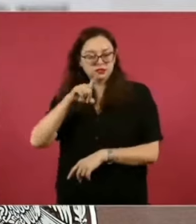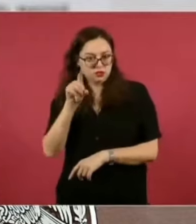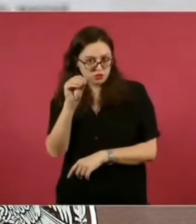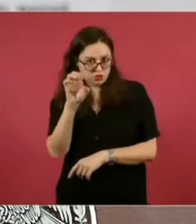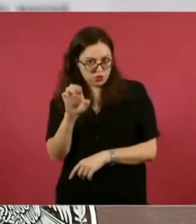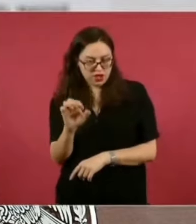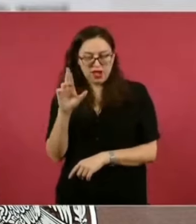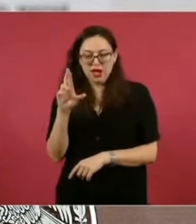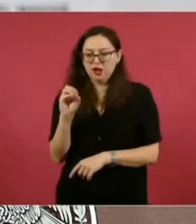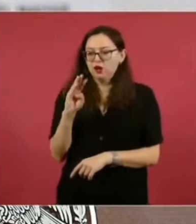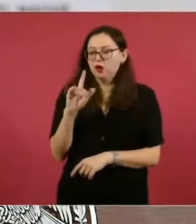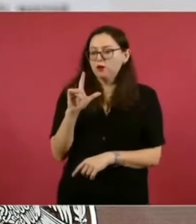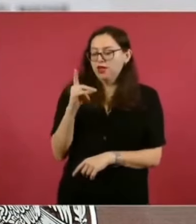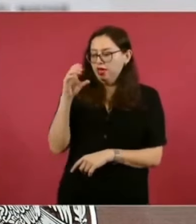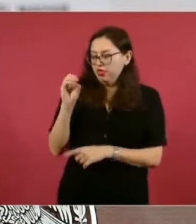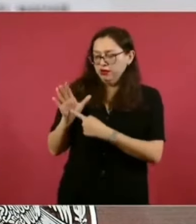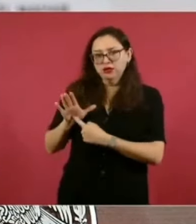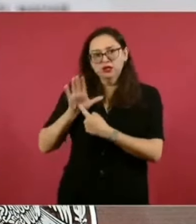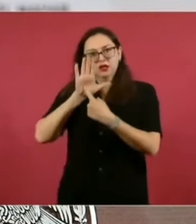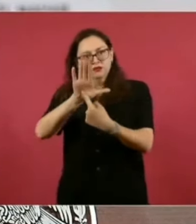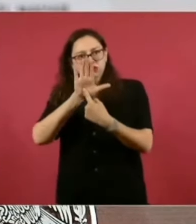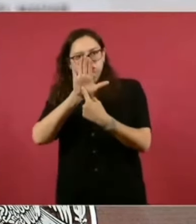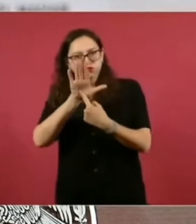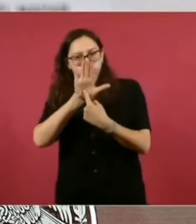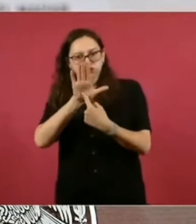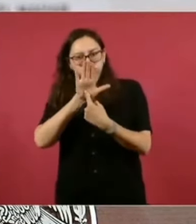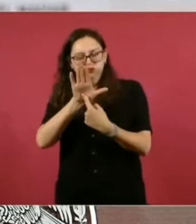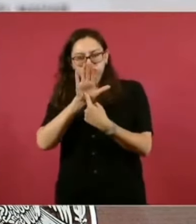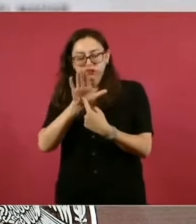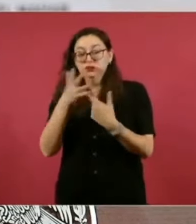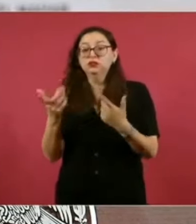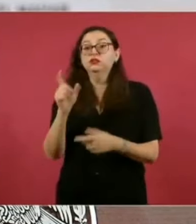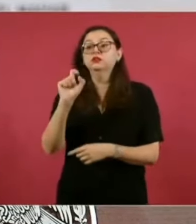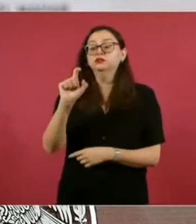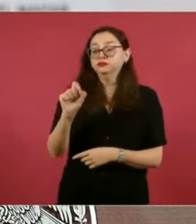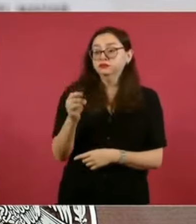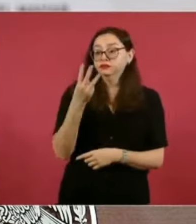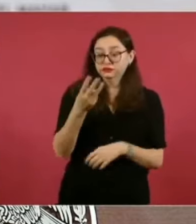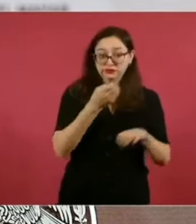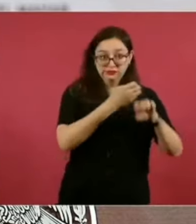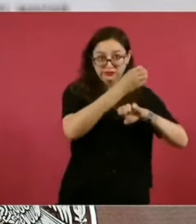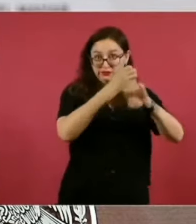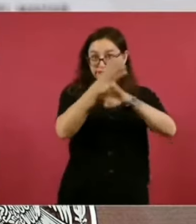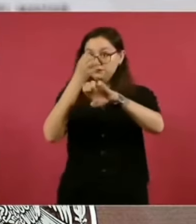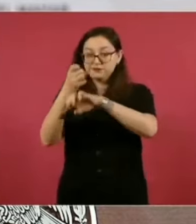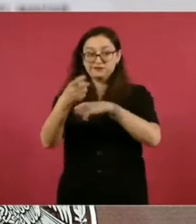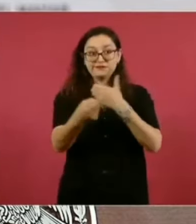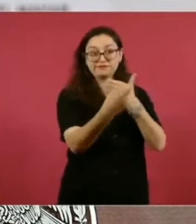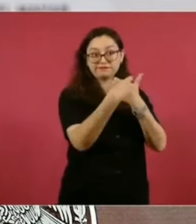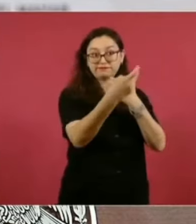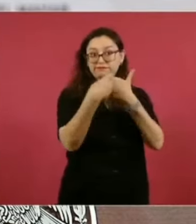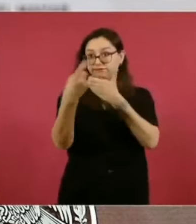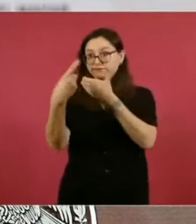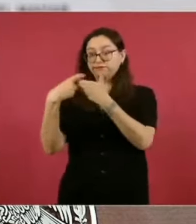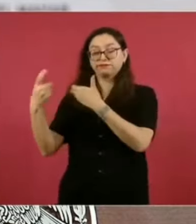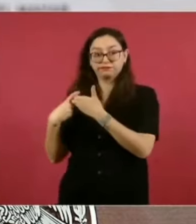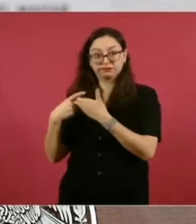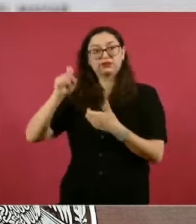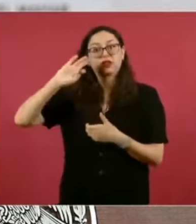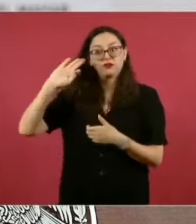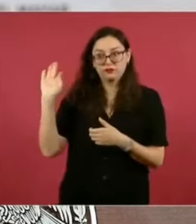los 23 estados que han sido federalizados con los temas, son solo tres